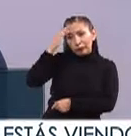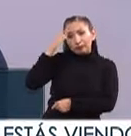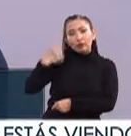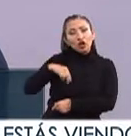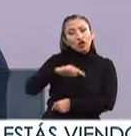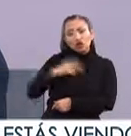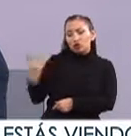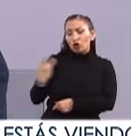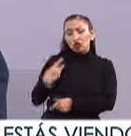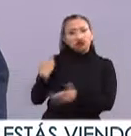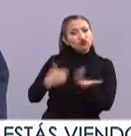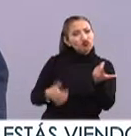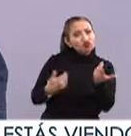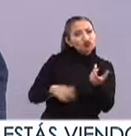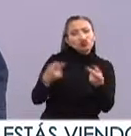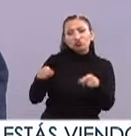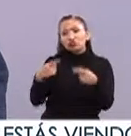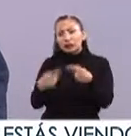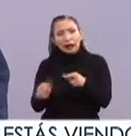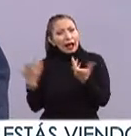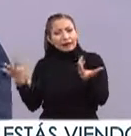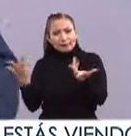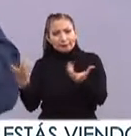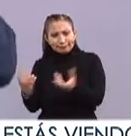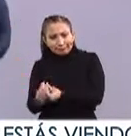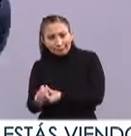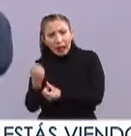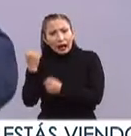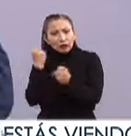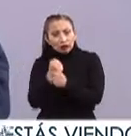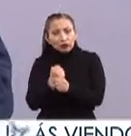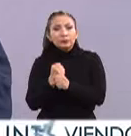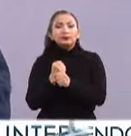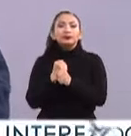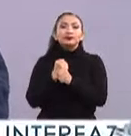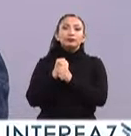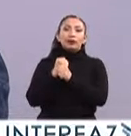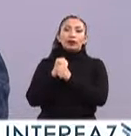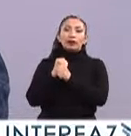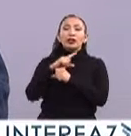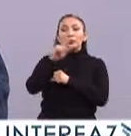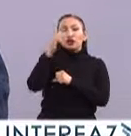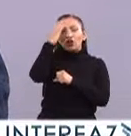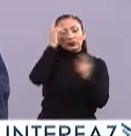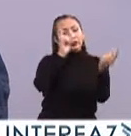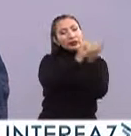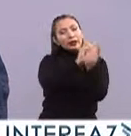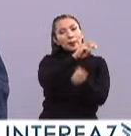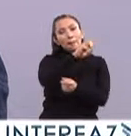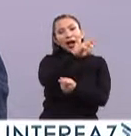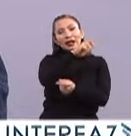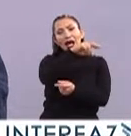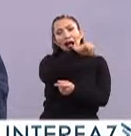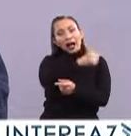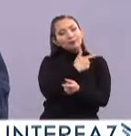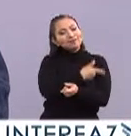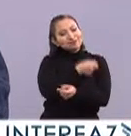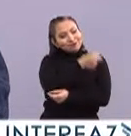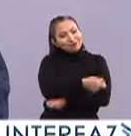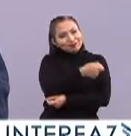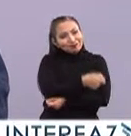Hemos tocado juntos durante muchos años. Después conocí a Mariana, tuve el gusto de conocer a